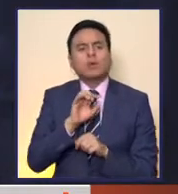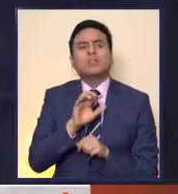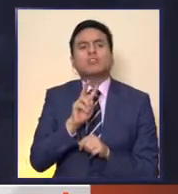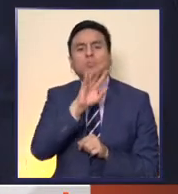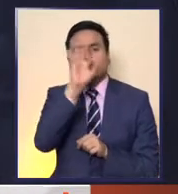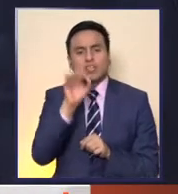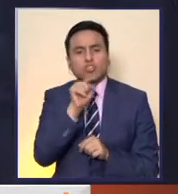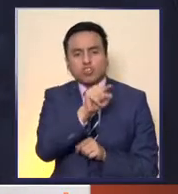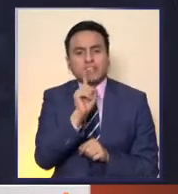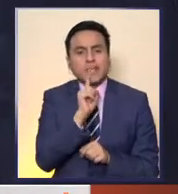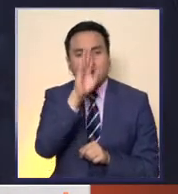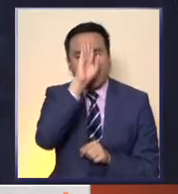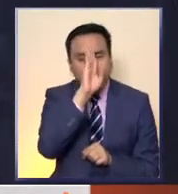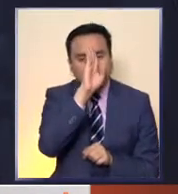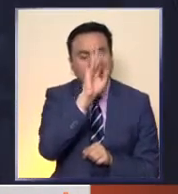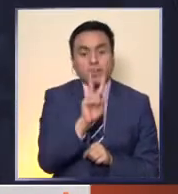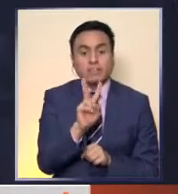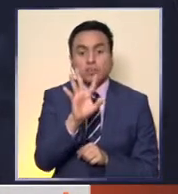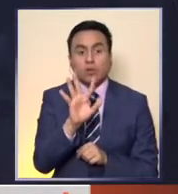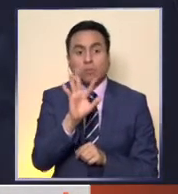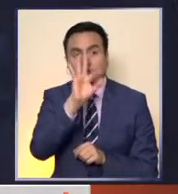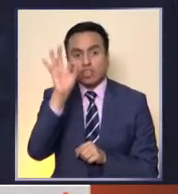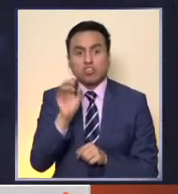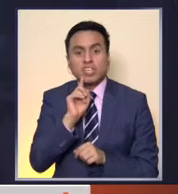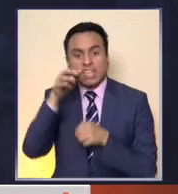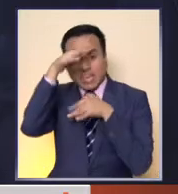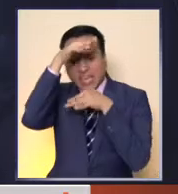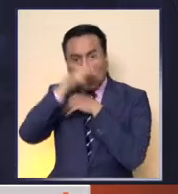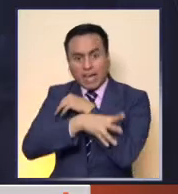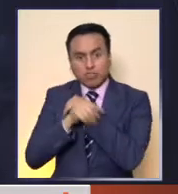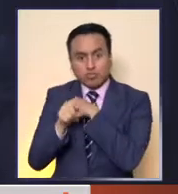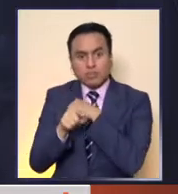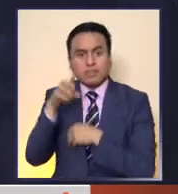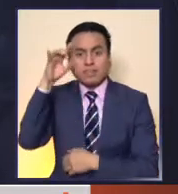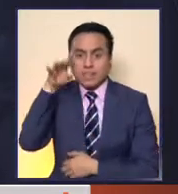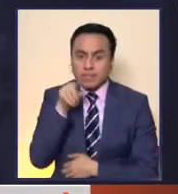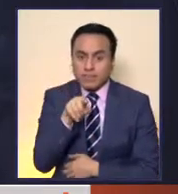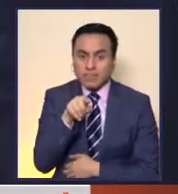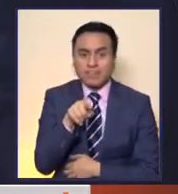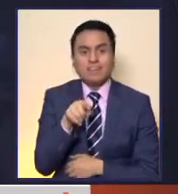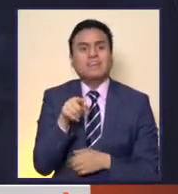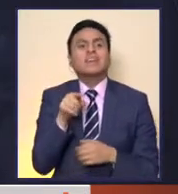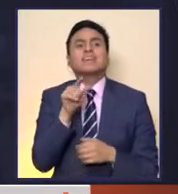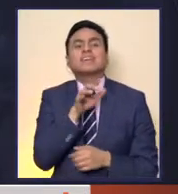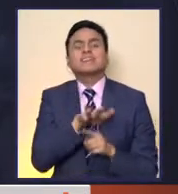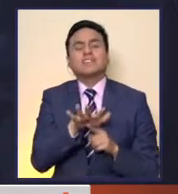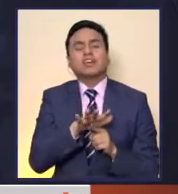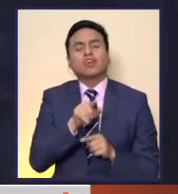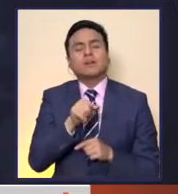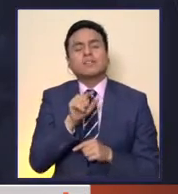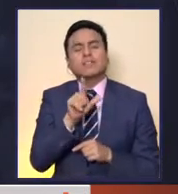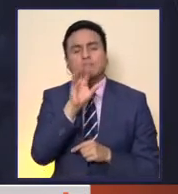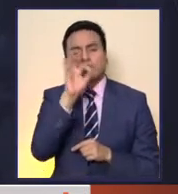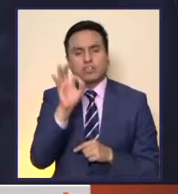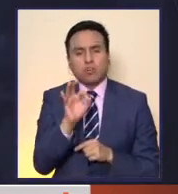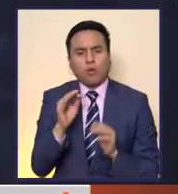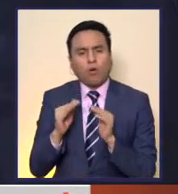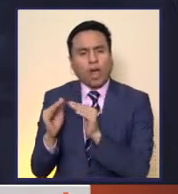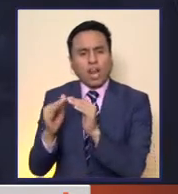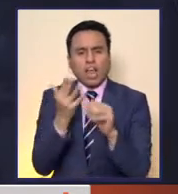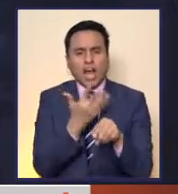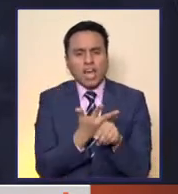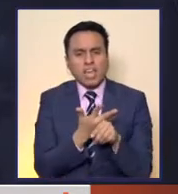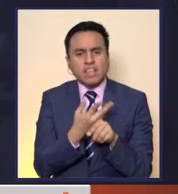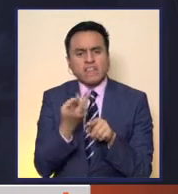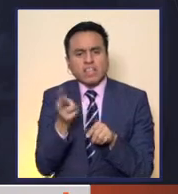ellos tiene perros y el 25% gatos? ¿Sabías que en el 15,7% de los hogares conviven